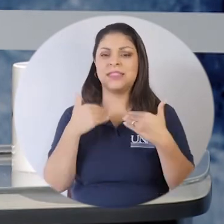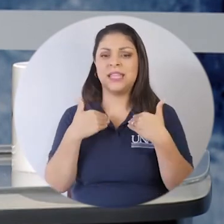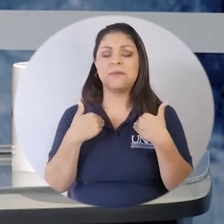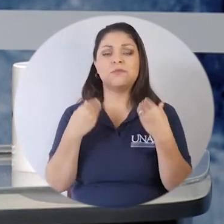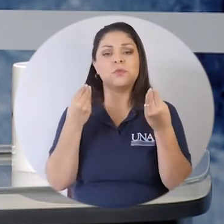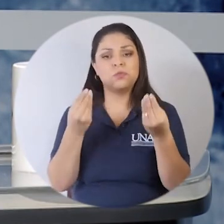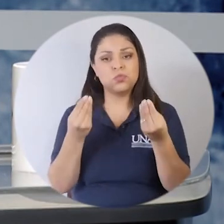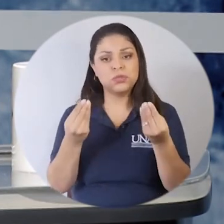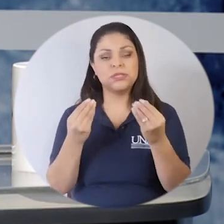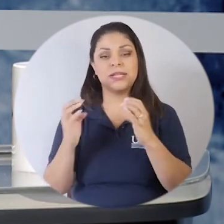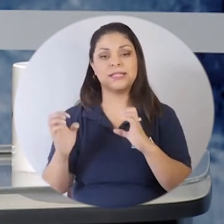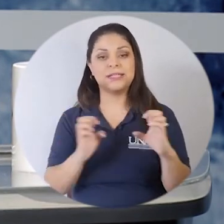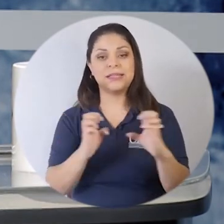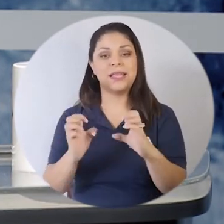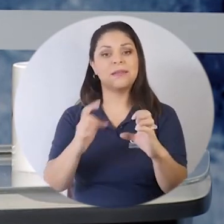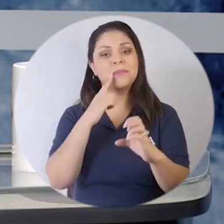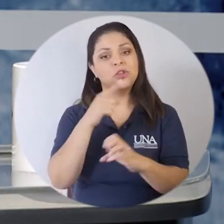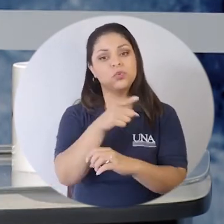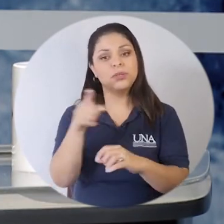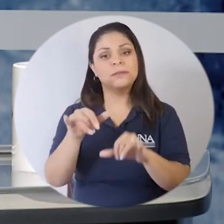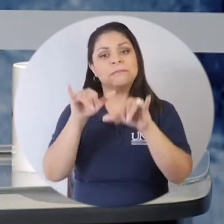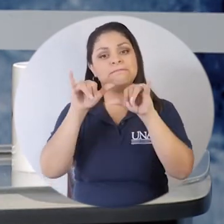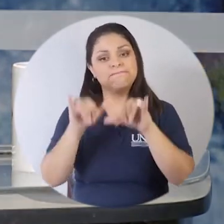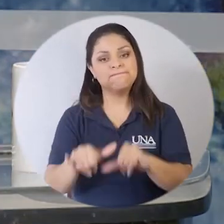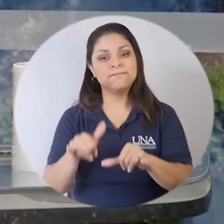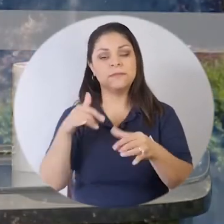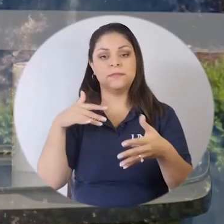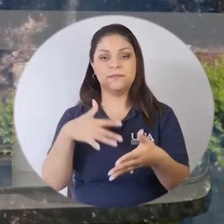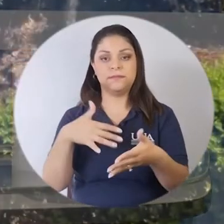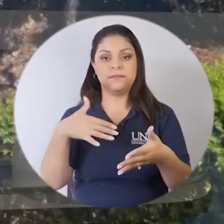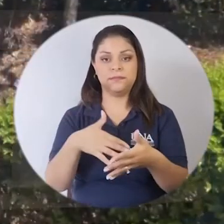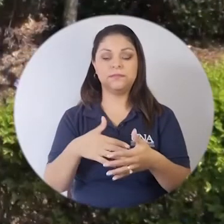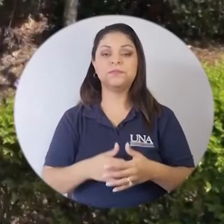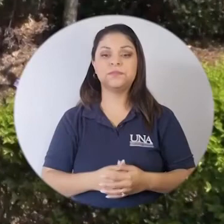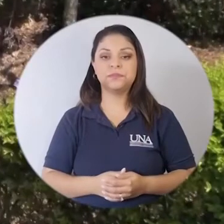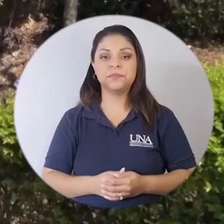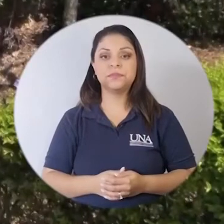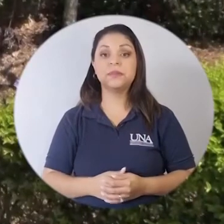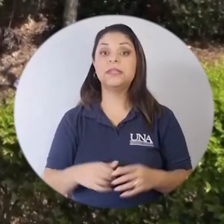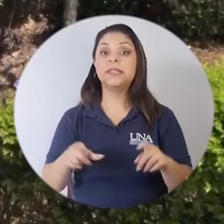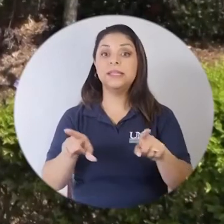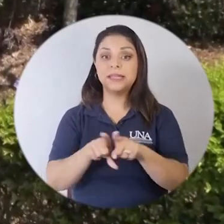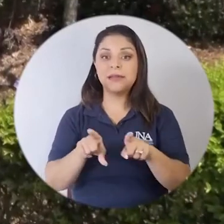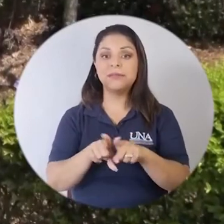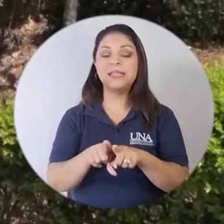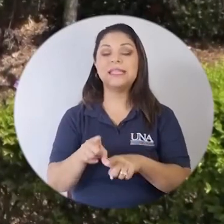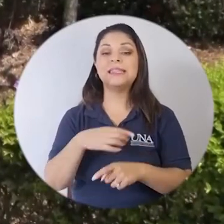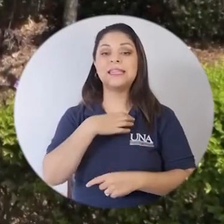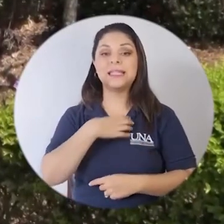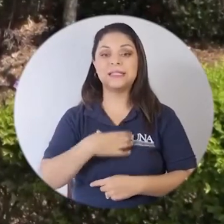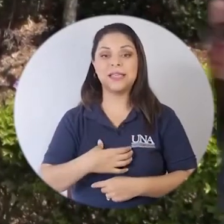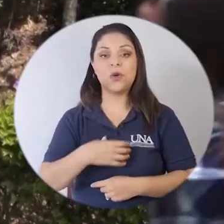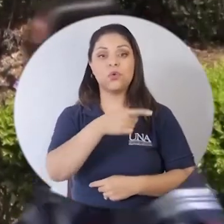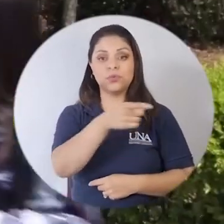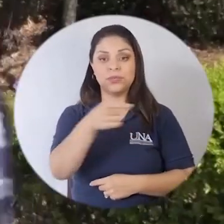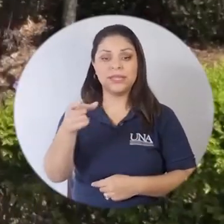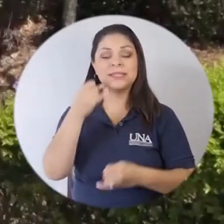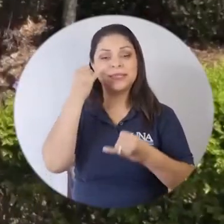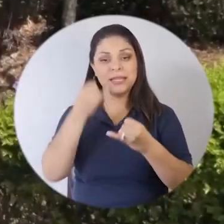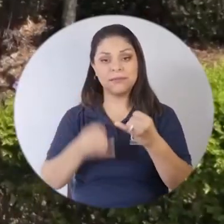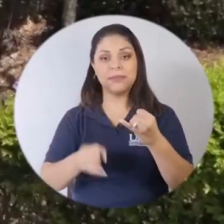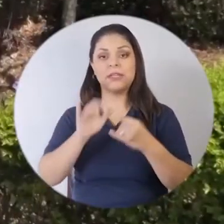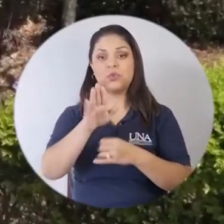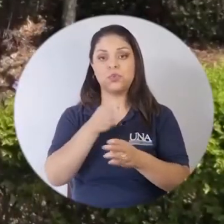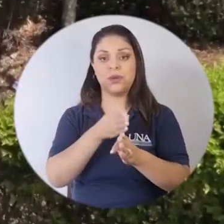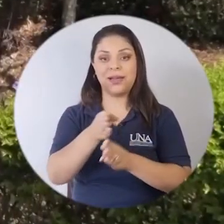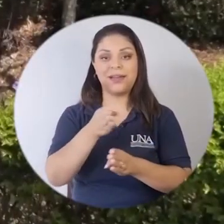con un montón de estrategias para la permanencia y también con la intención de que ellos tengan eficiencia terminal